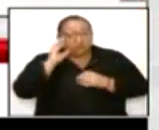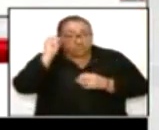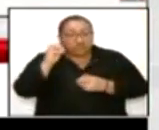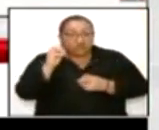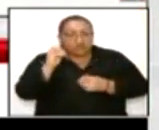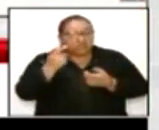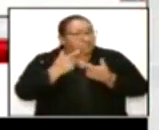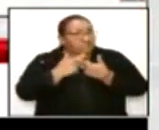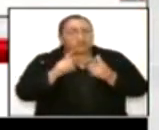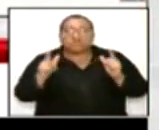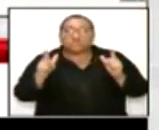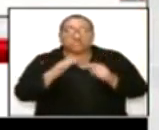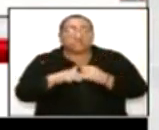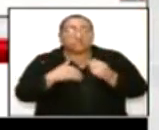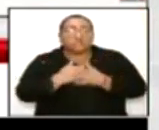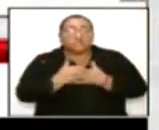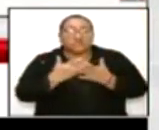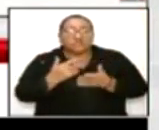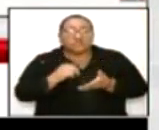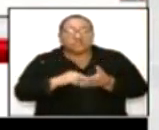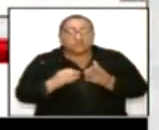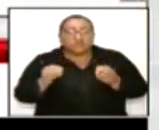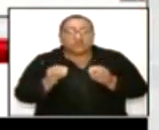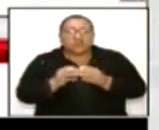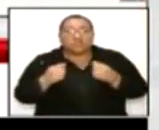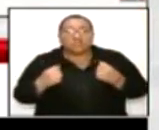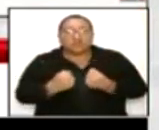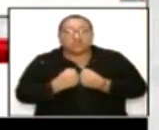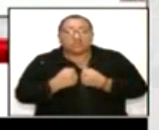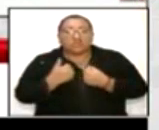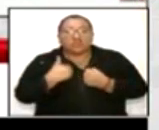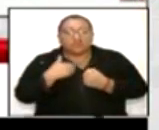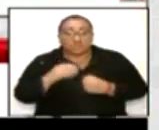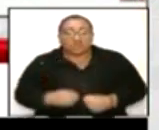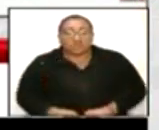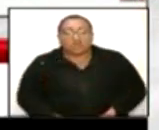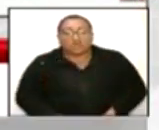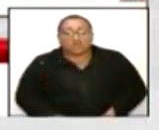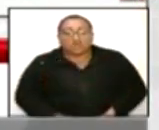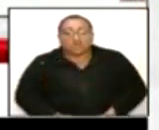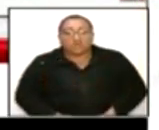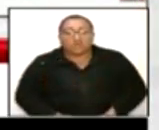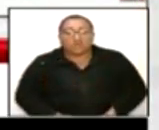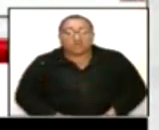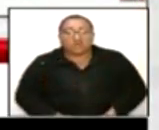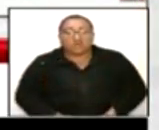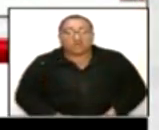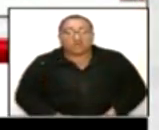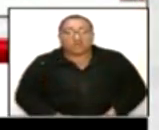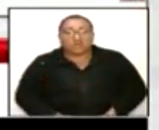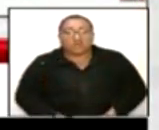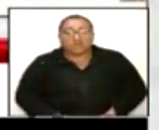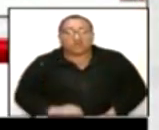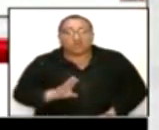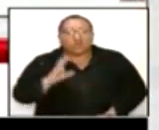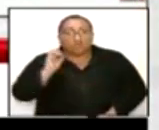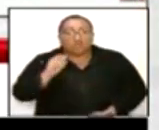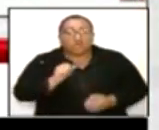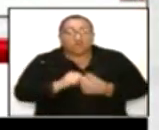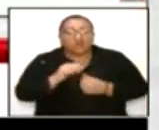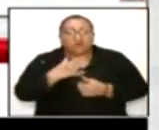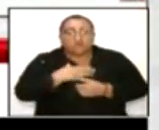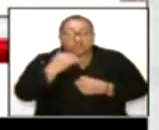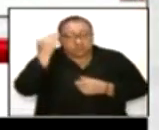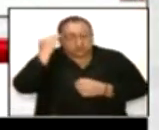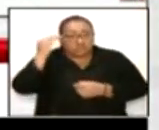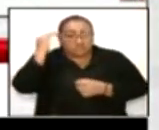opinión libremente en todos los asuntos que le afectan, teniéndose debidamente en cuenta su opinión en función de su edad